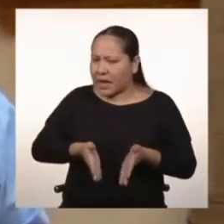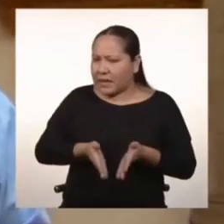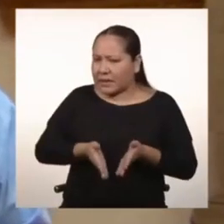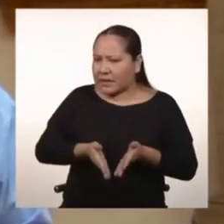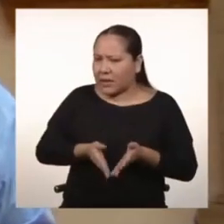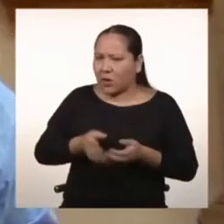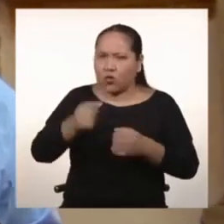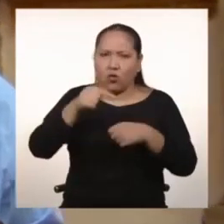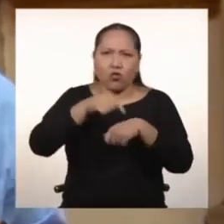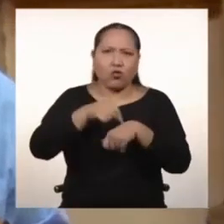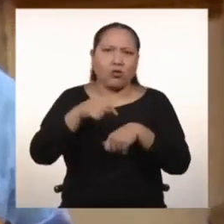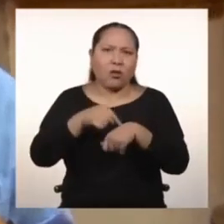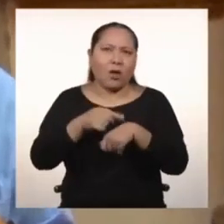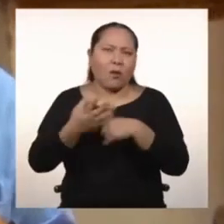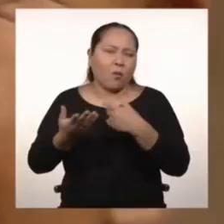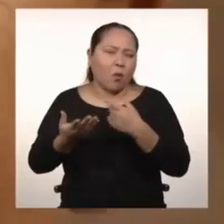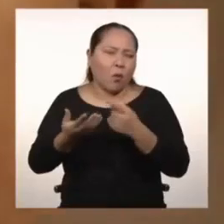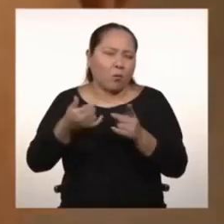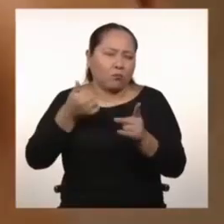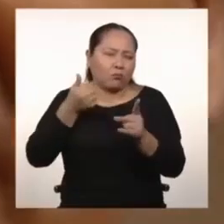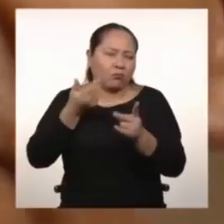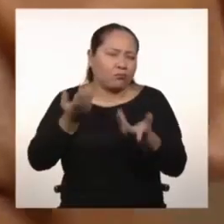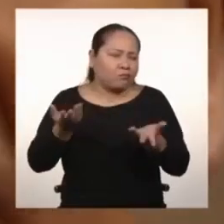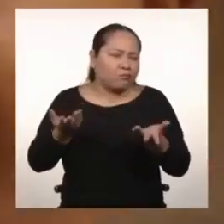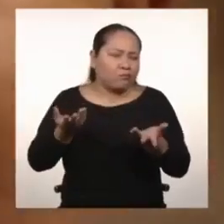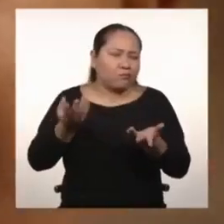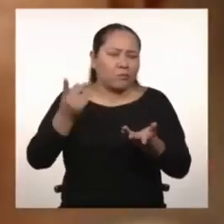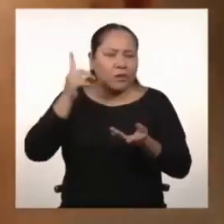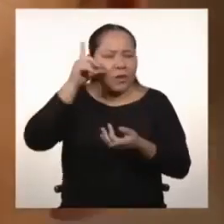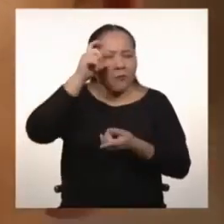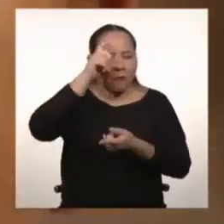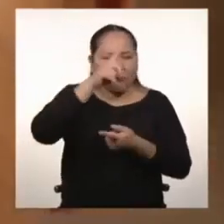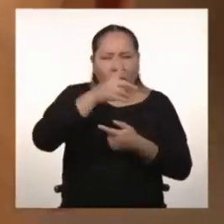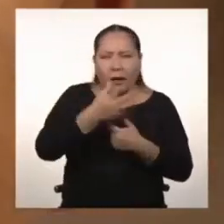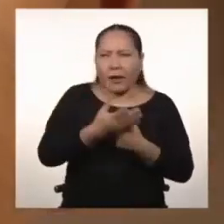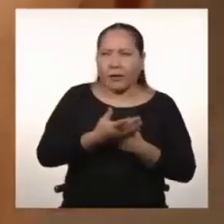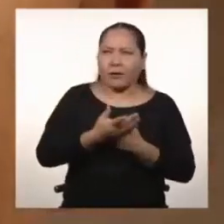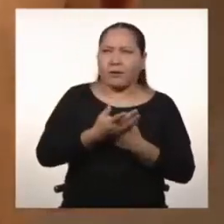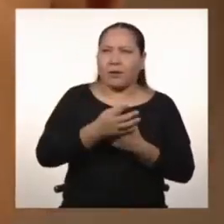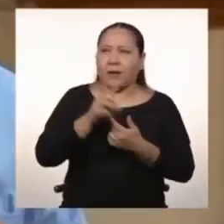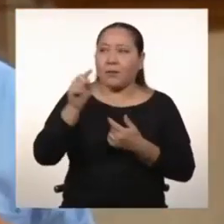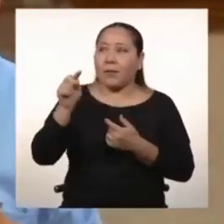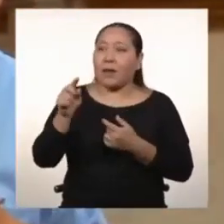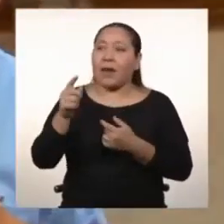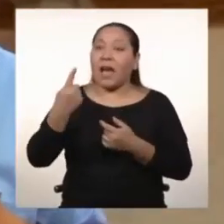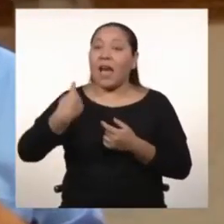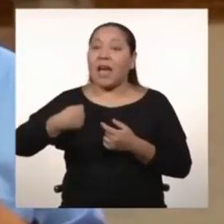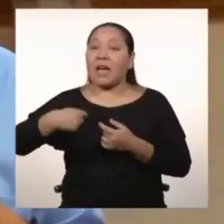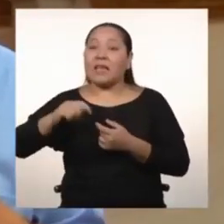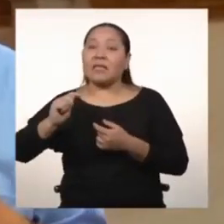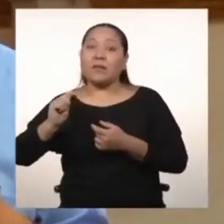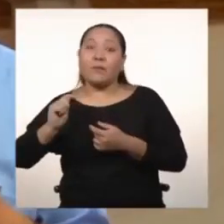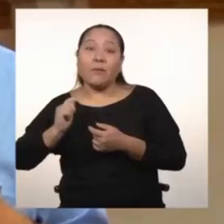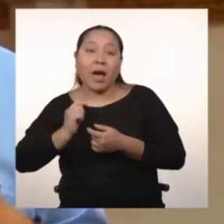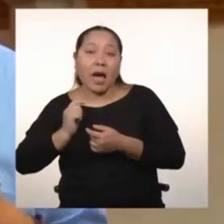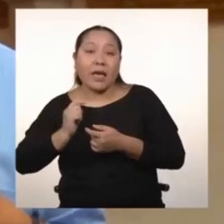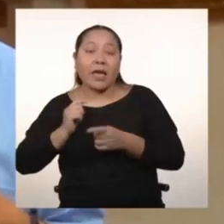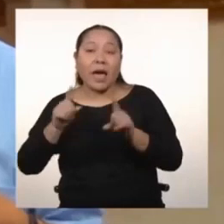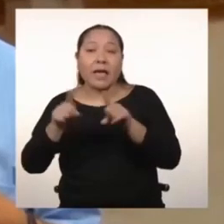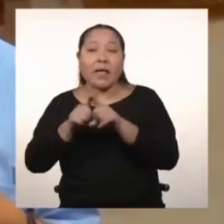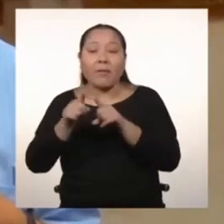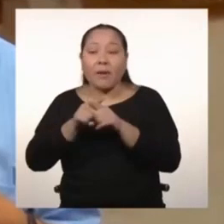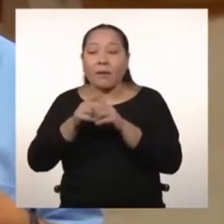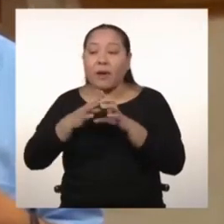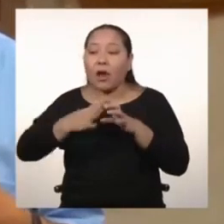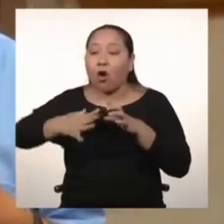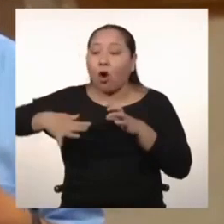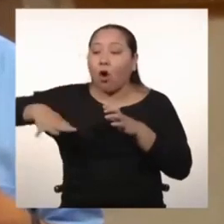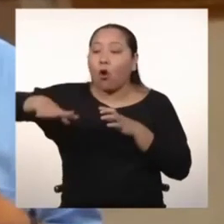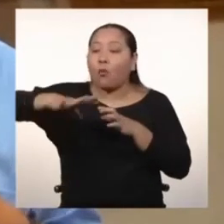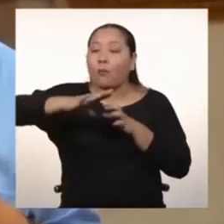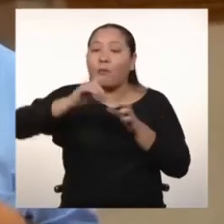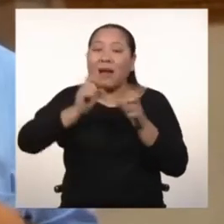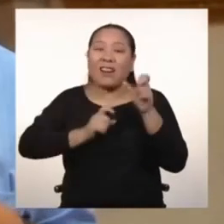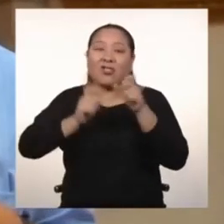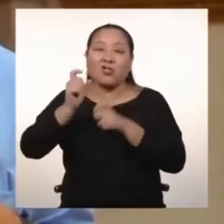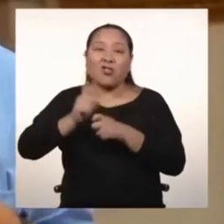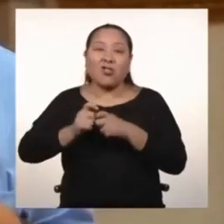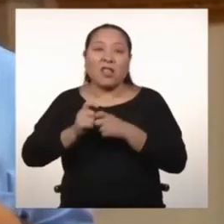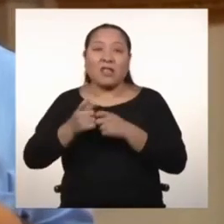en un periodo particularmente difícil para España y sus colonias, ¿no? Sí. Cambio